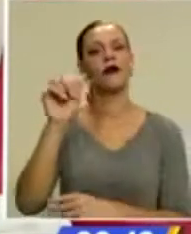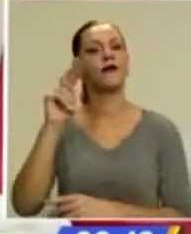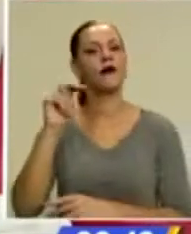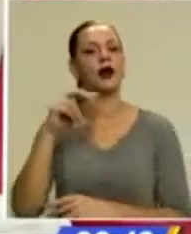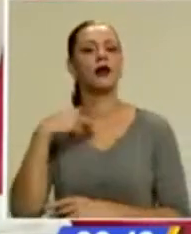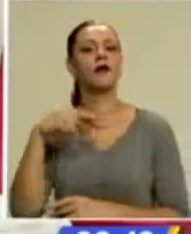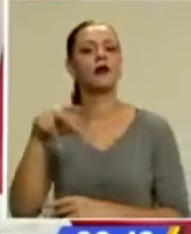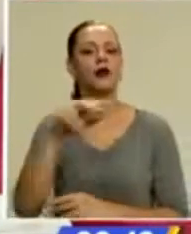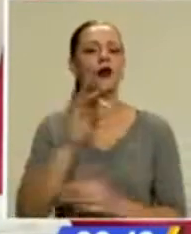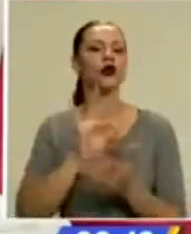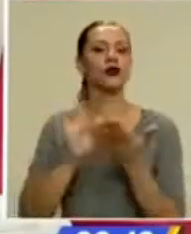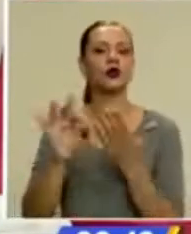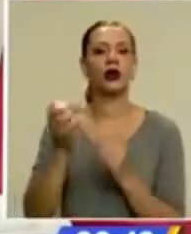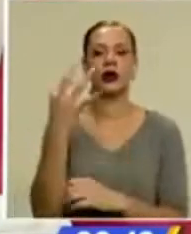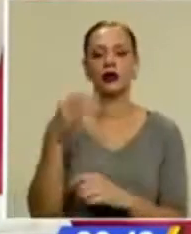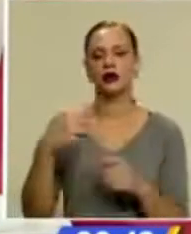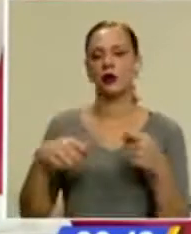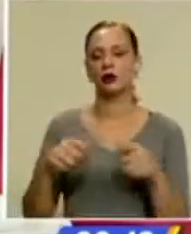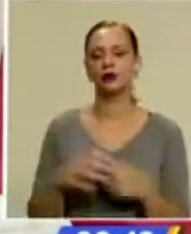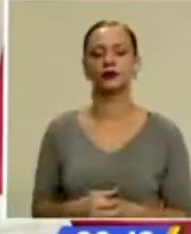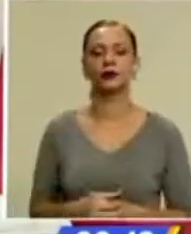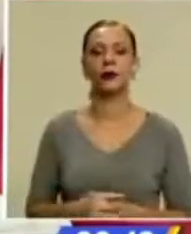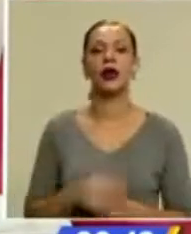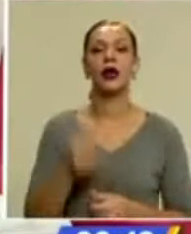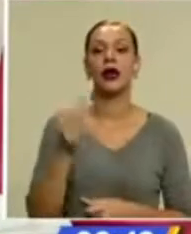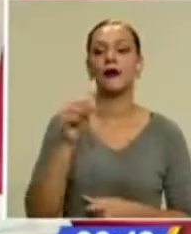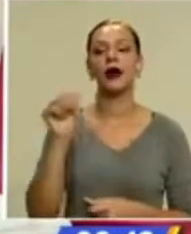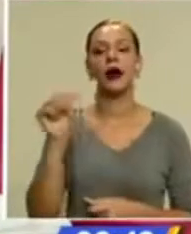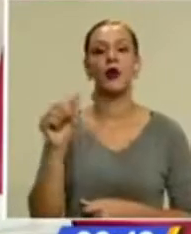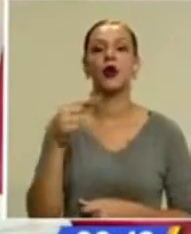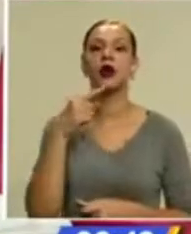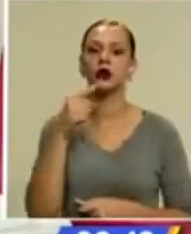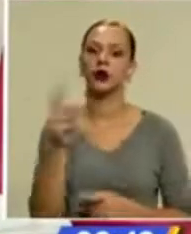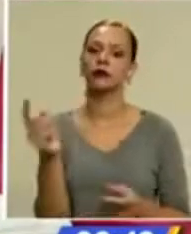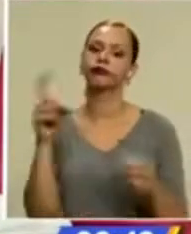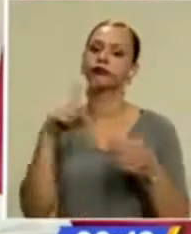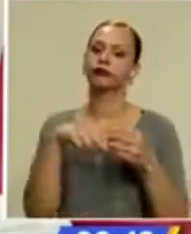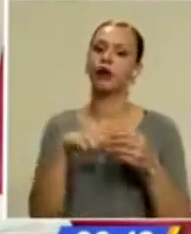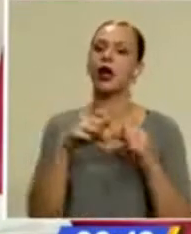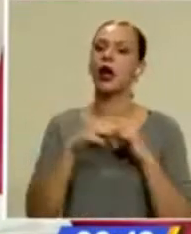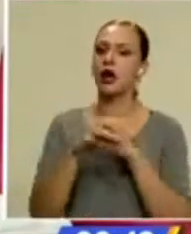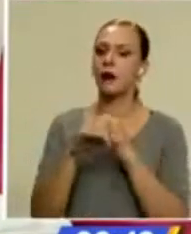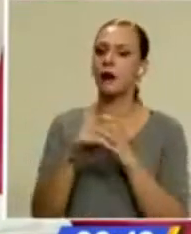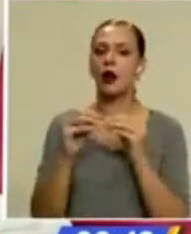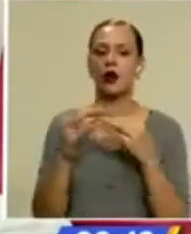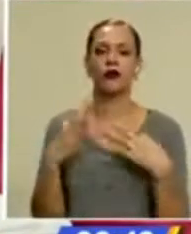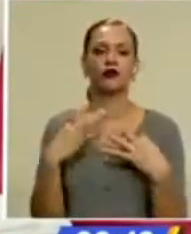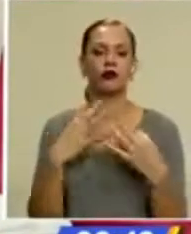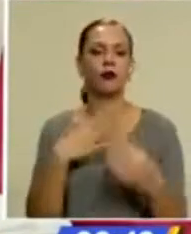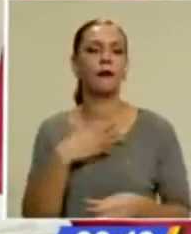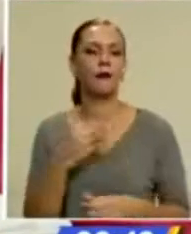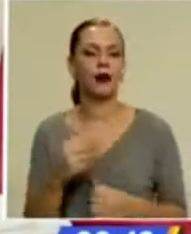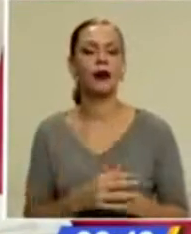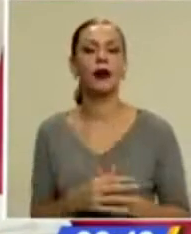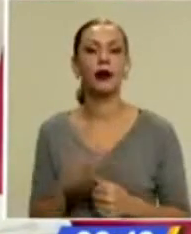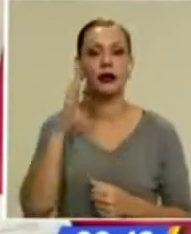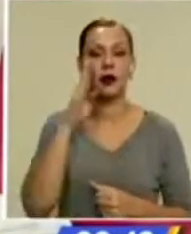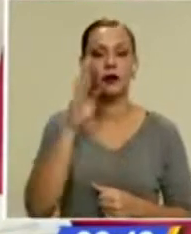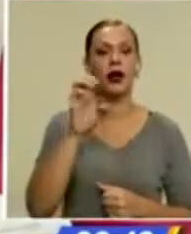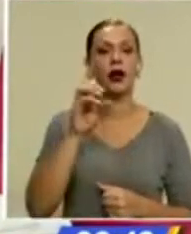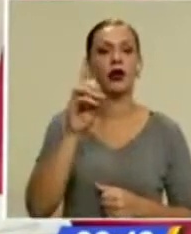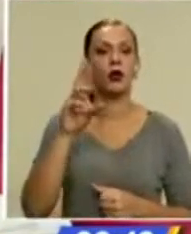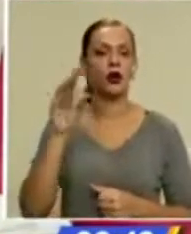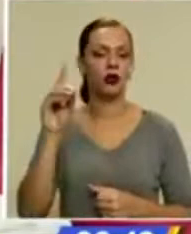mis compañeritos de la escuela 15 de agosto. Jimena Angulo también se une a la campaña con prenda blanca. Saludos para